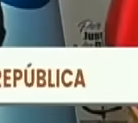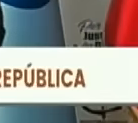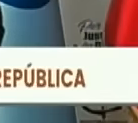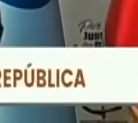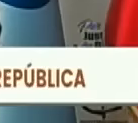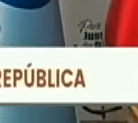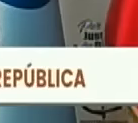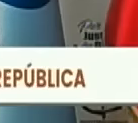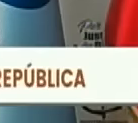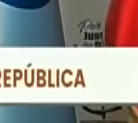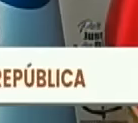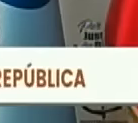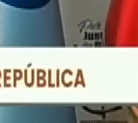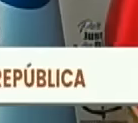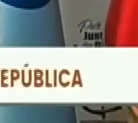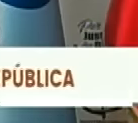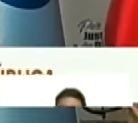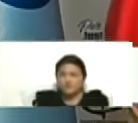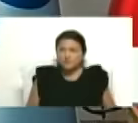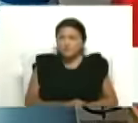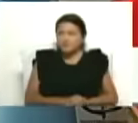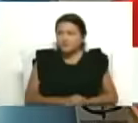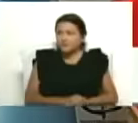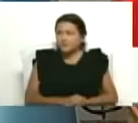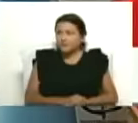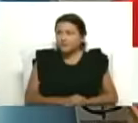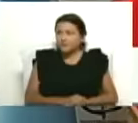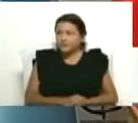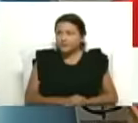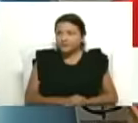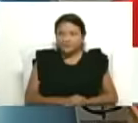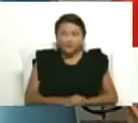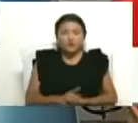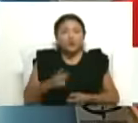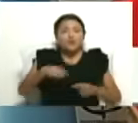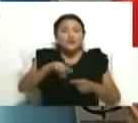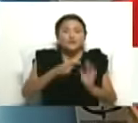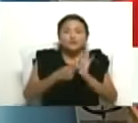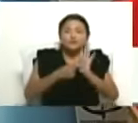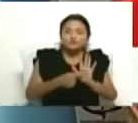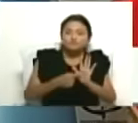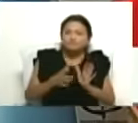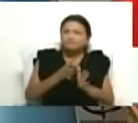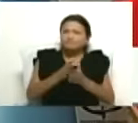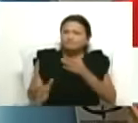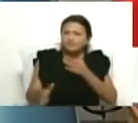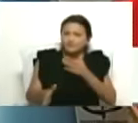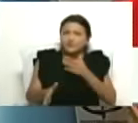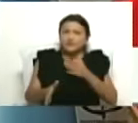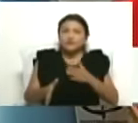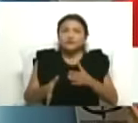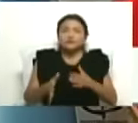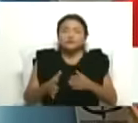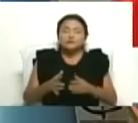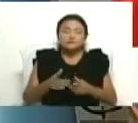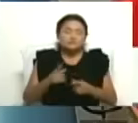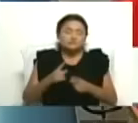directa con una conspiración de carácter